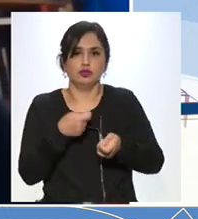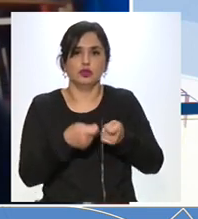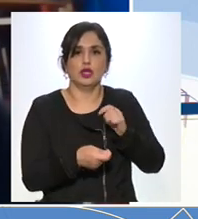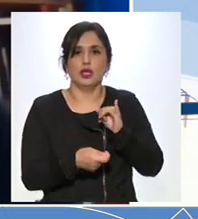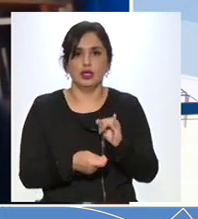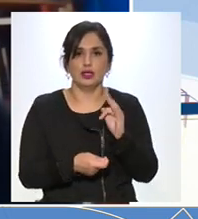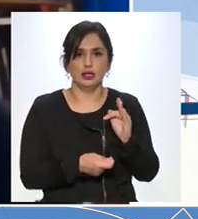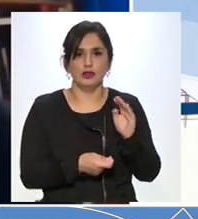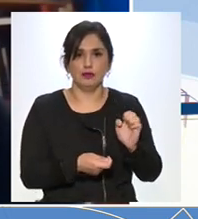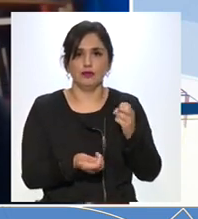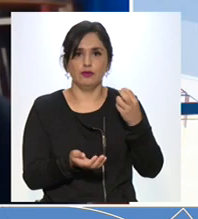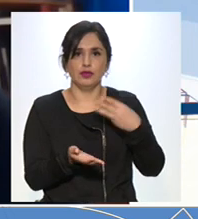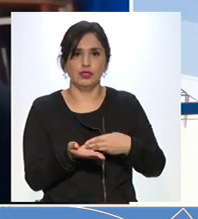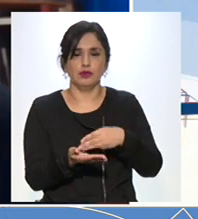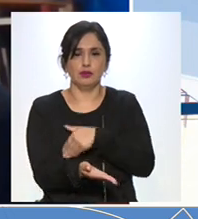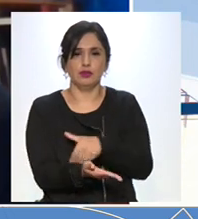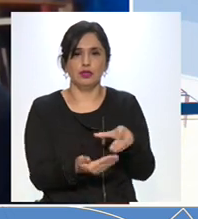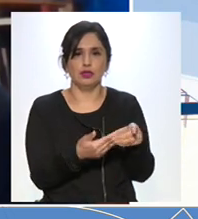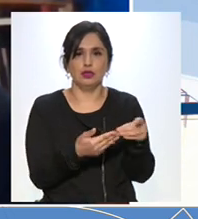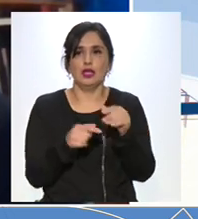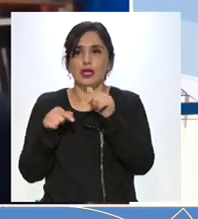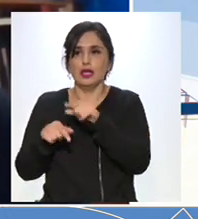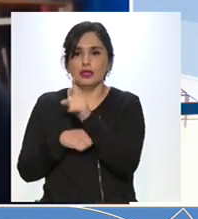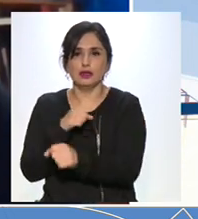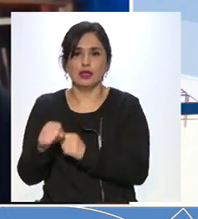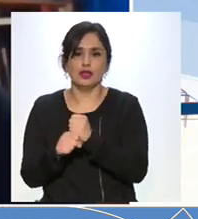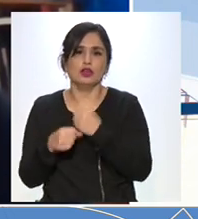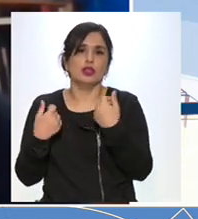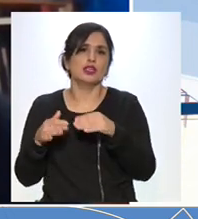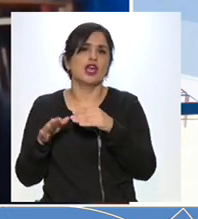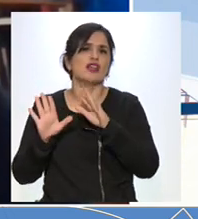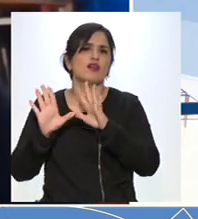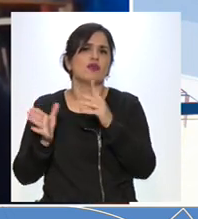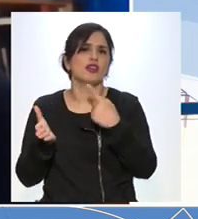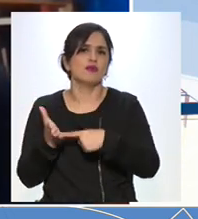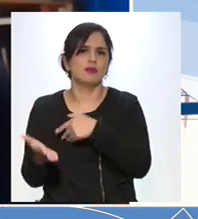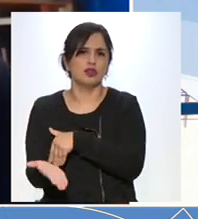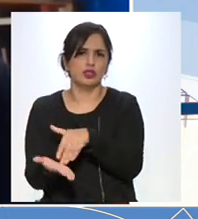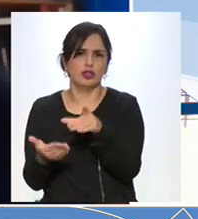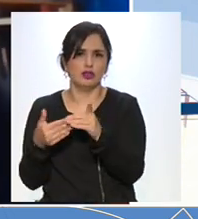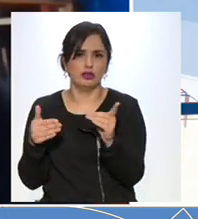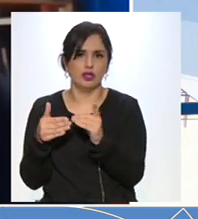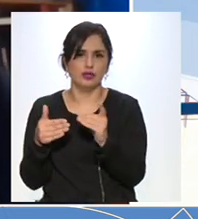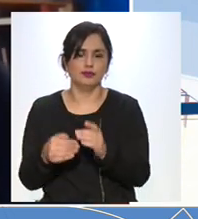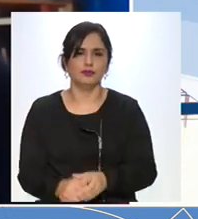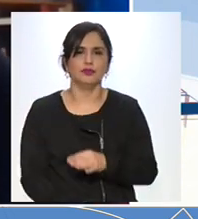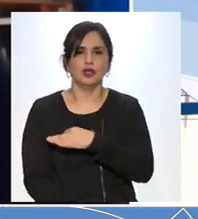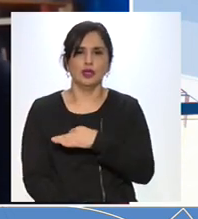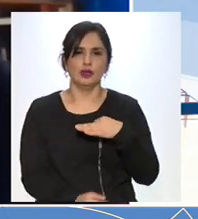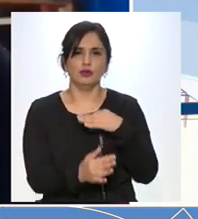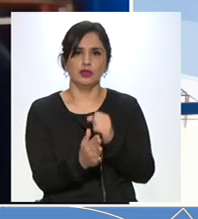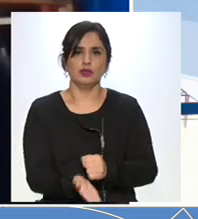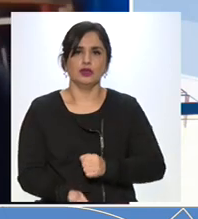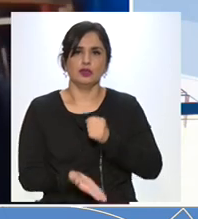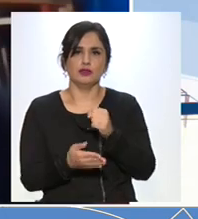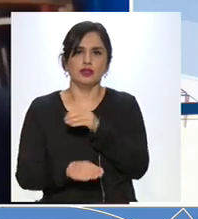pasado fue 3 mil millones de dólares, este año a julio ya llevamos 10 mil millones de dólares. El Ministerio de Hacienda llega